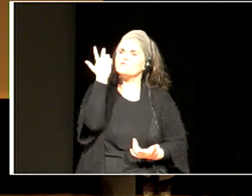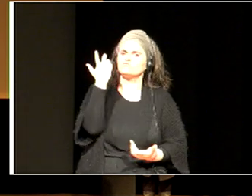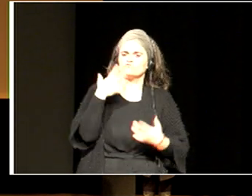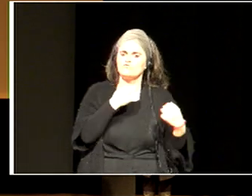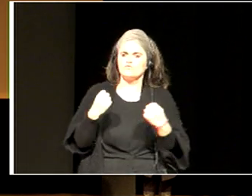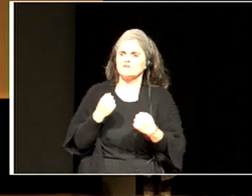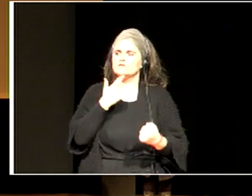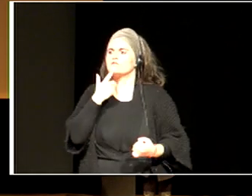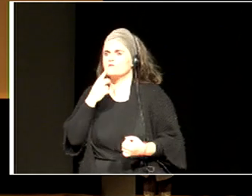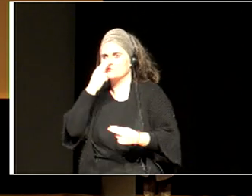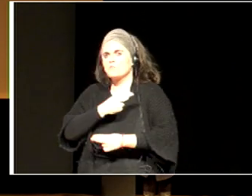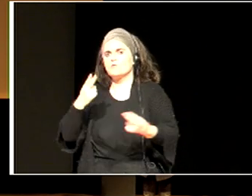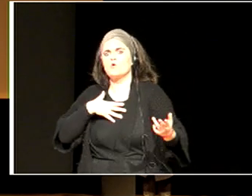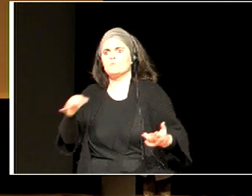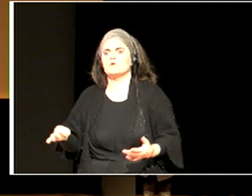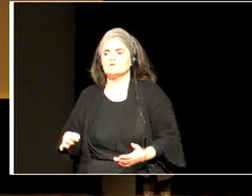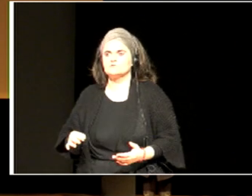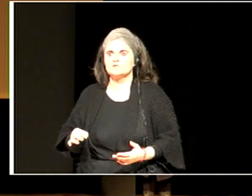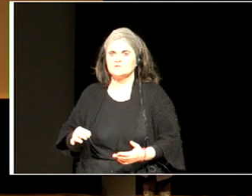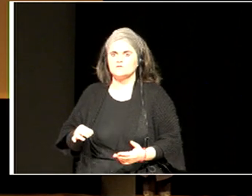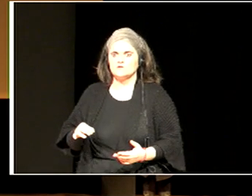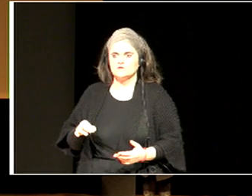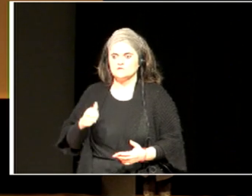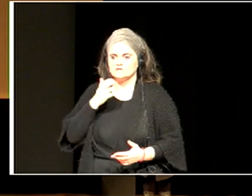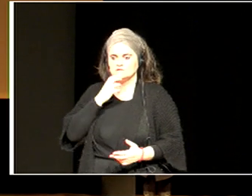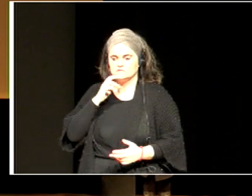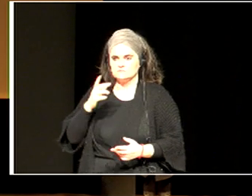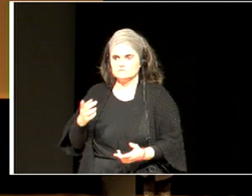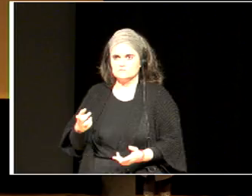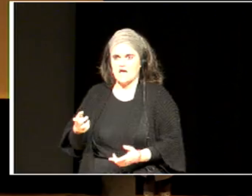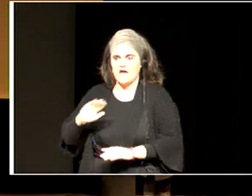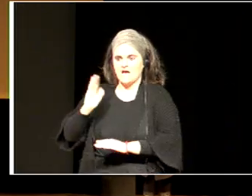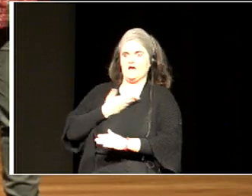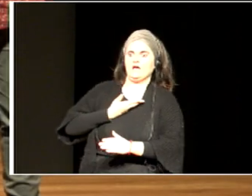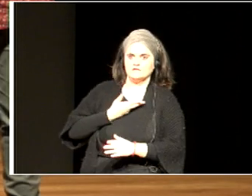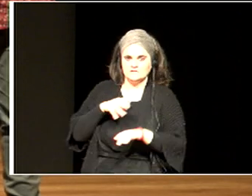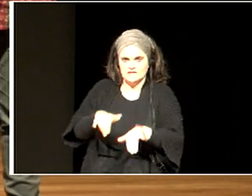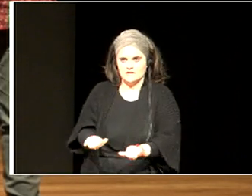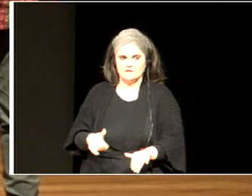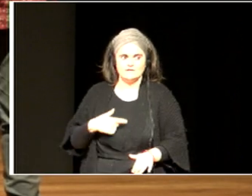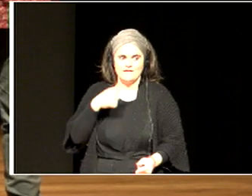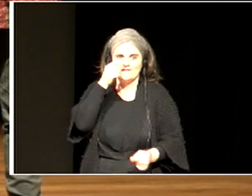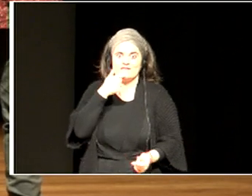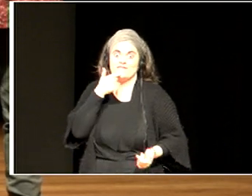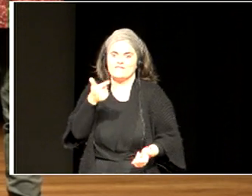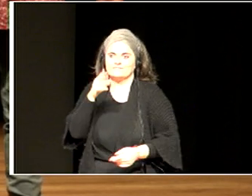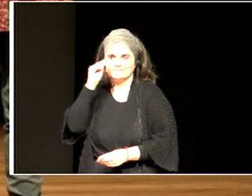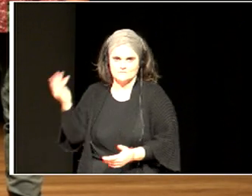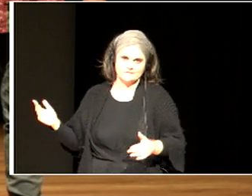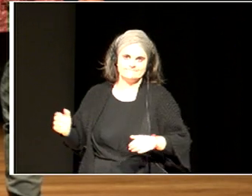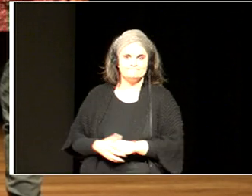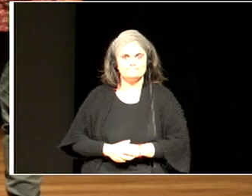puede decirlo públicamente sin cargar con consecuencias se me olvidó ese pequeño detalle se me olvidó decirles también